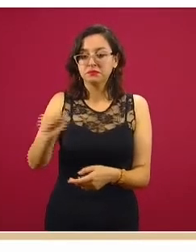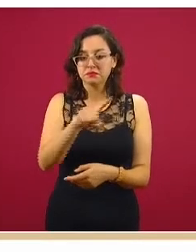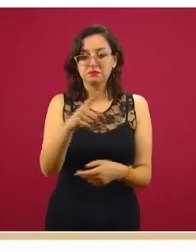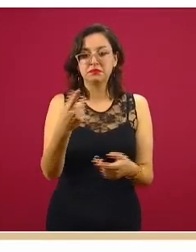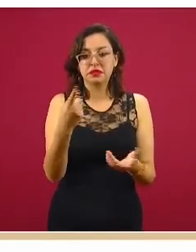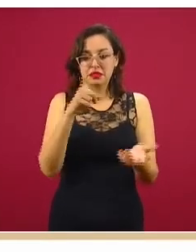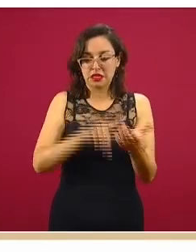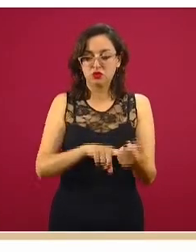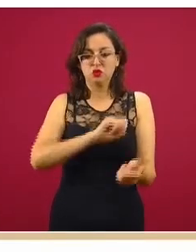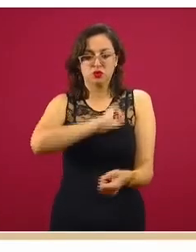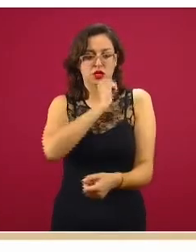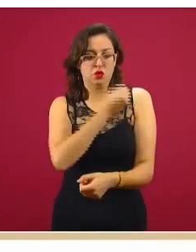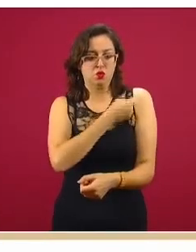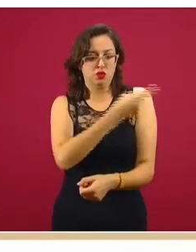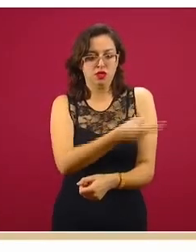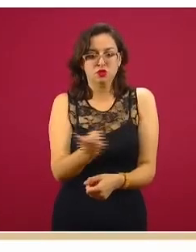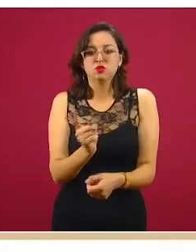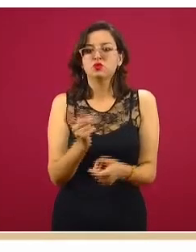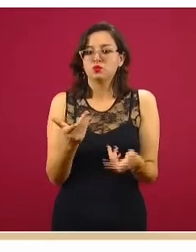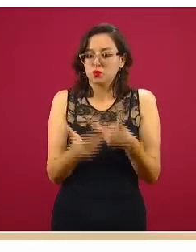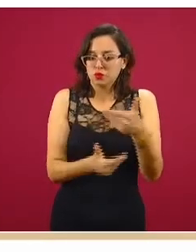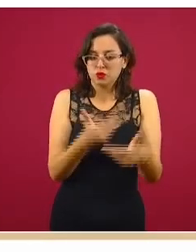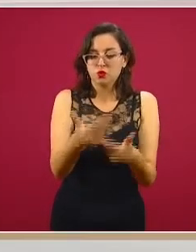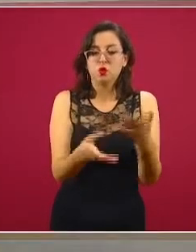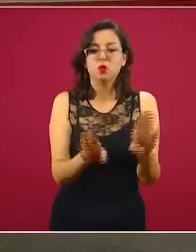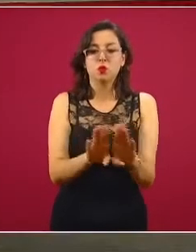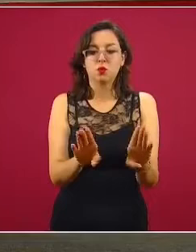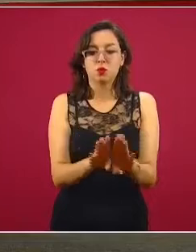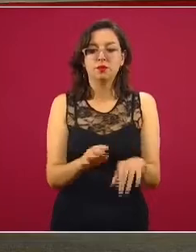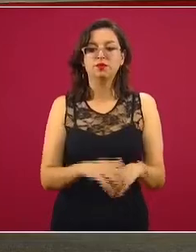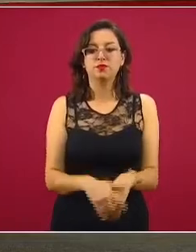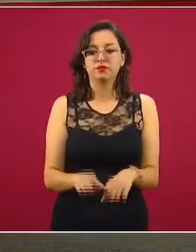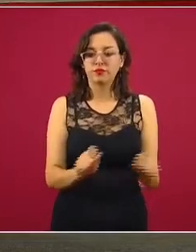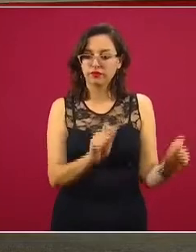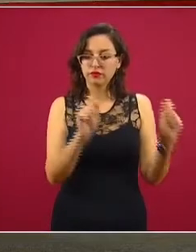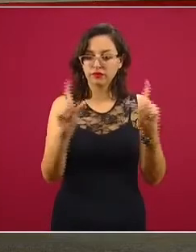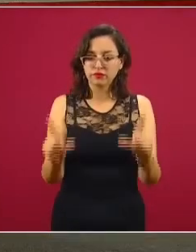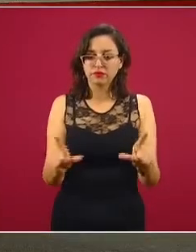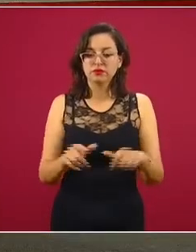personal de salud para hacer el proceso. La siguiente.